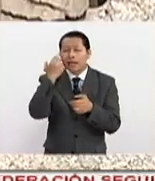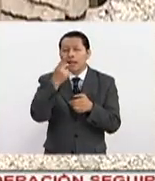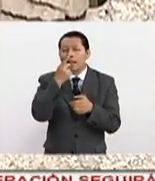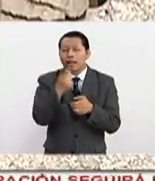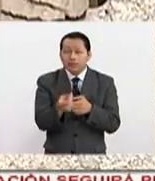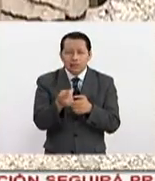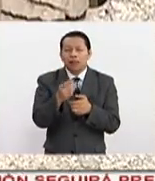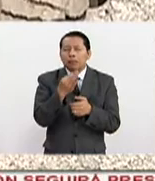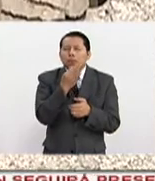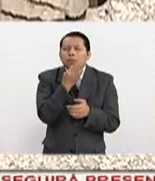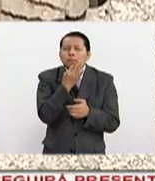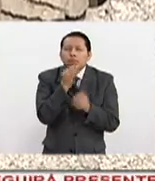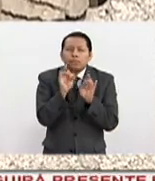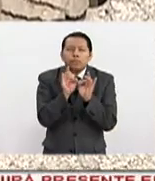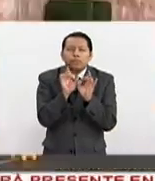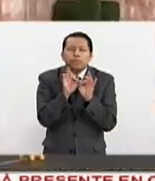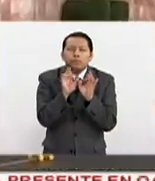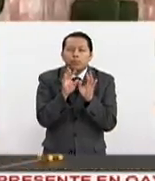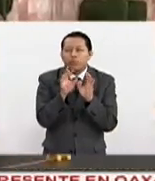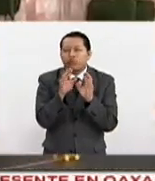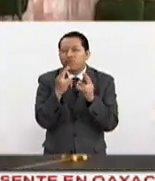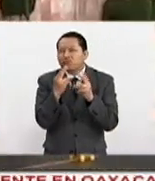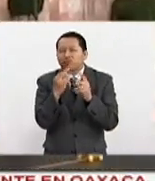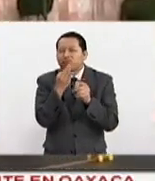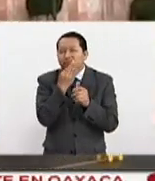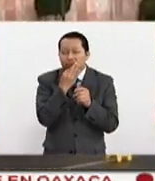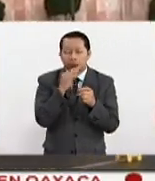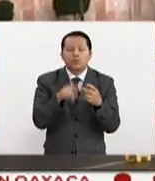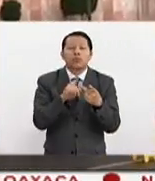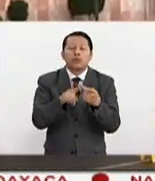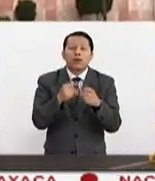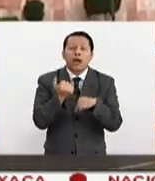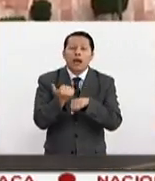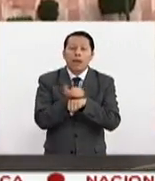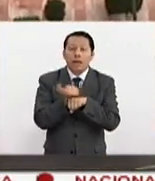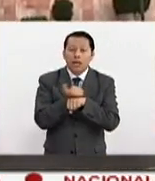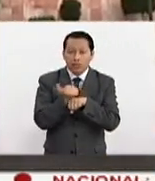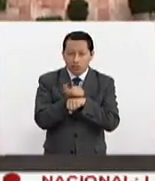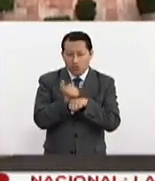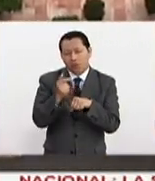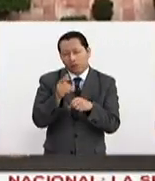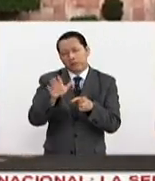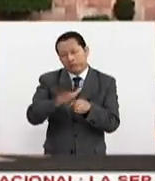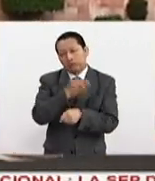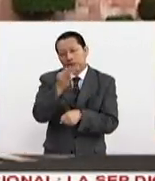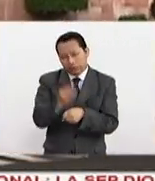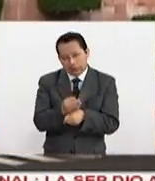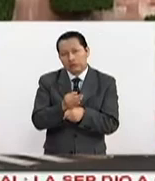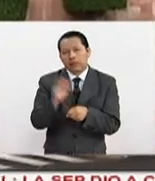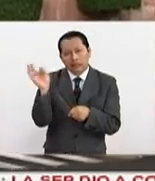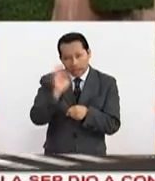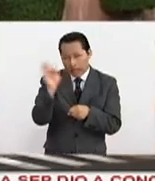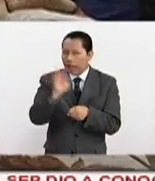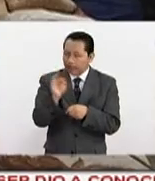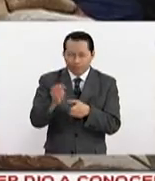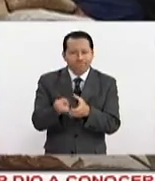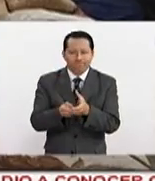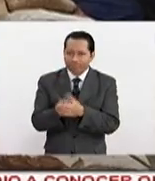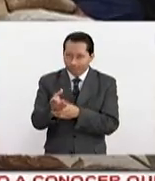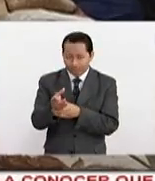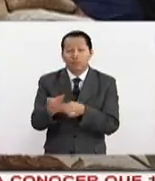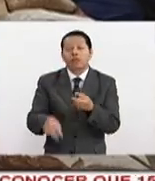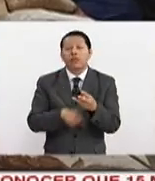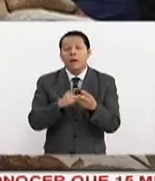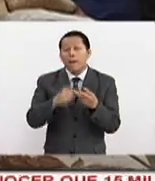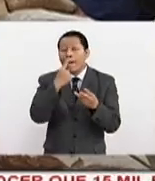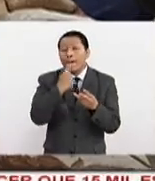sufrieron afectaciones mínimas y que son habitables. El amarillo representa daño moderado y posible desalojo. En el rojo están